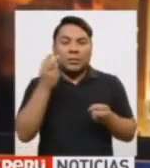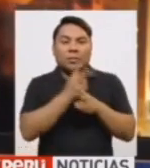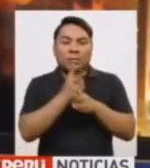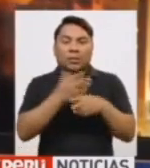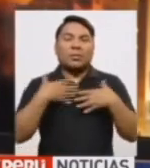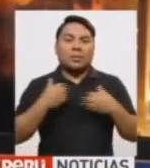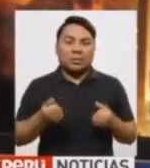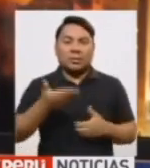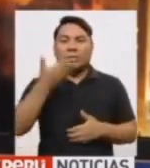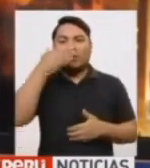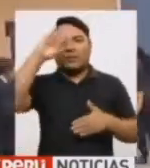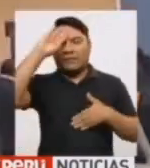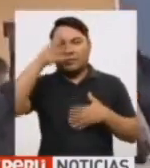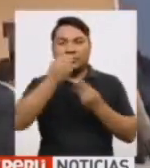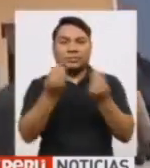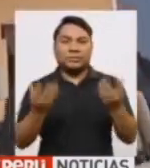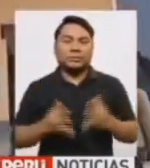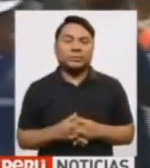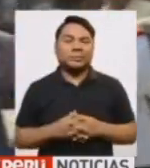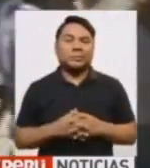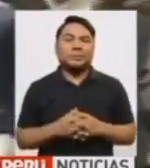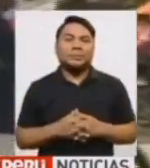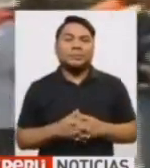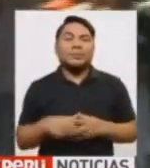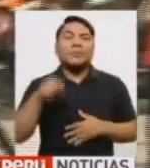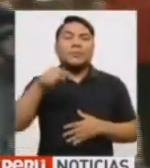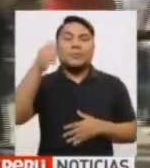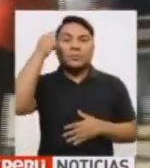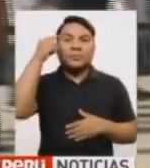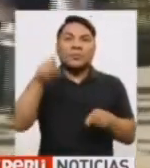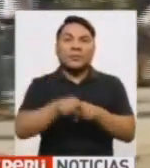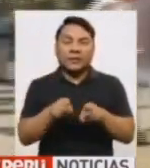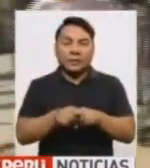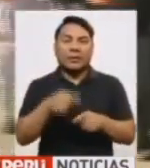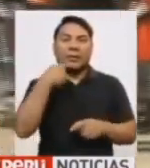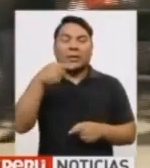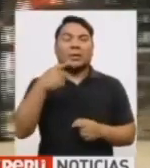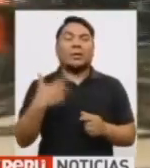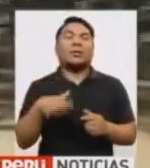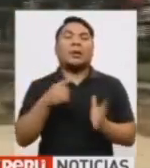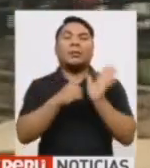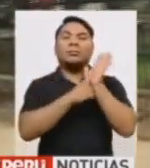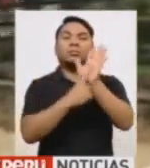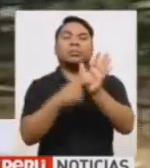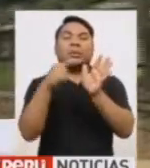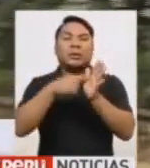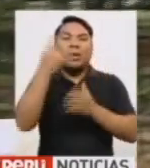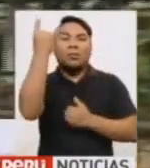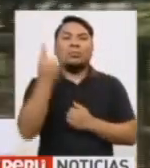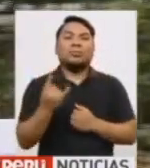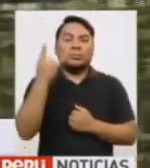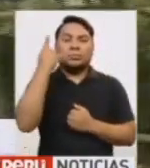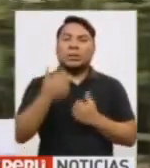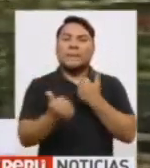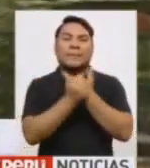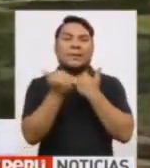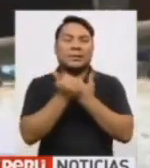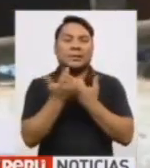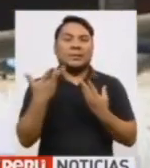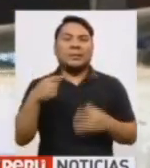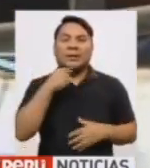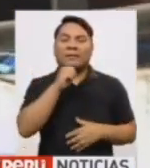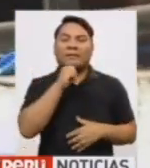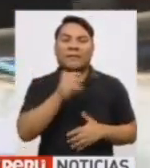todo hacinamiento. Además de generar expectativas, la declaratoria de emergencia del Sistema Nacional Penitenciario y las medidas